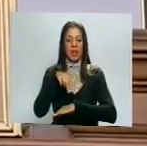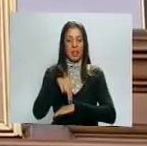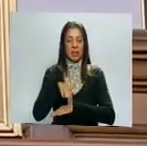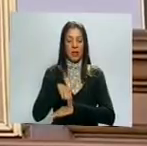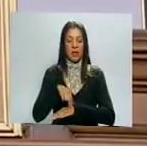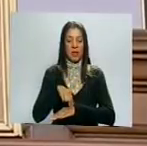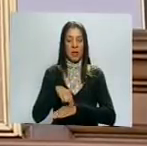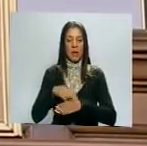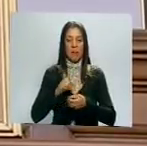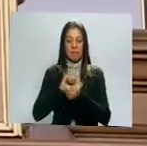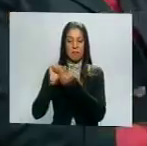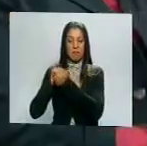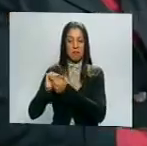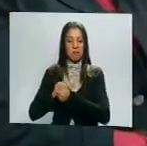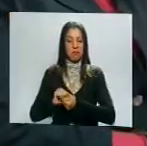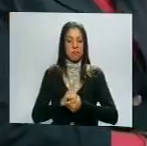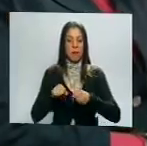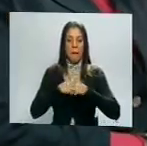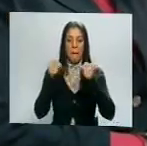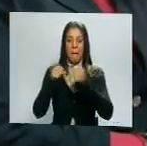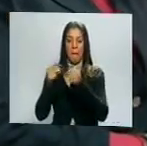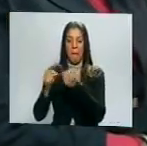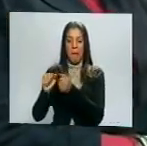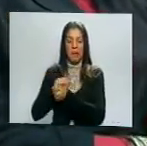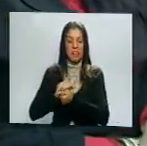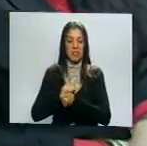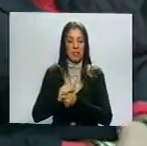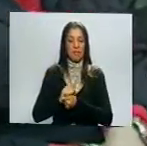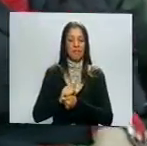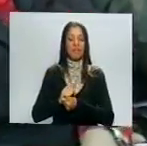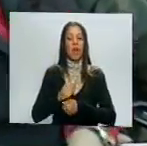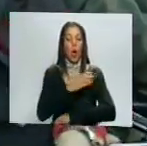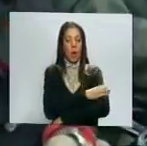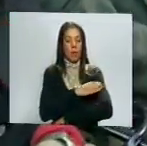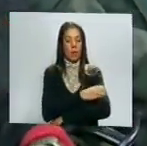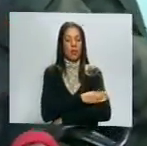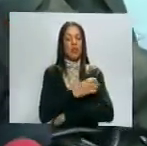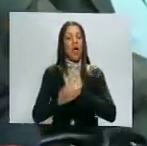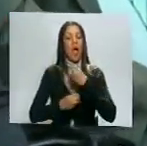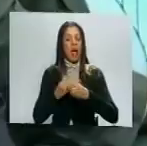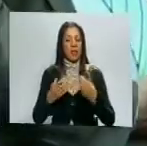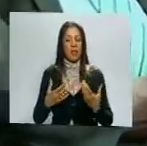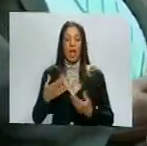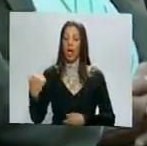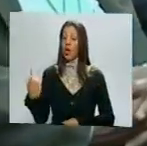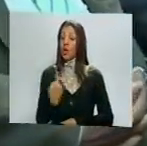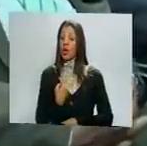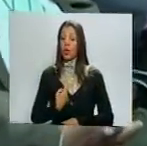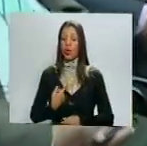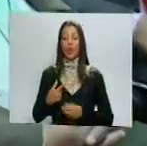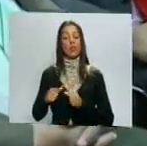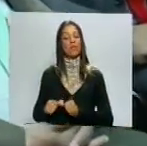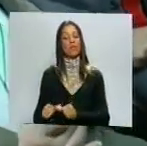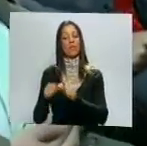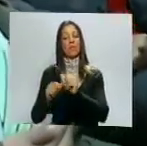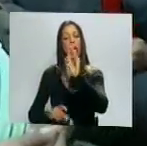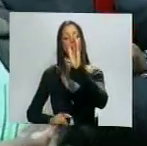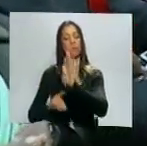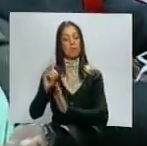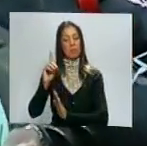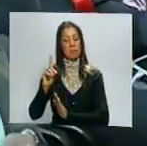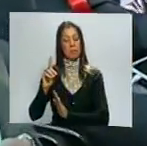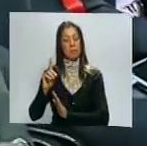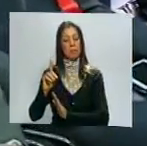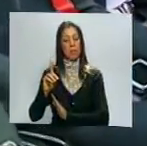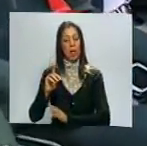importante, acabándola, destruyéndola. Eso fue lo que hicieron, eso fue lo que hizo. Nosotros seguimos con el pueblo y seguimos hacia adelante. Y